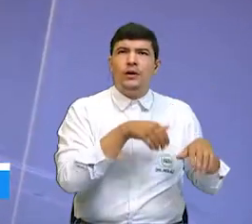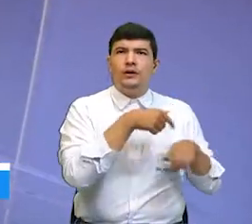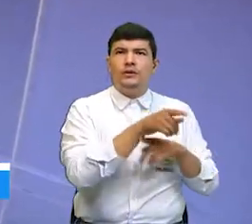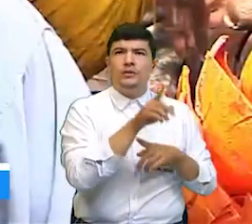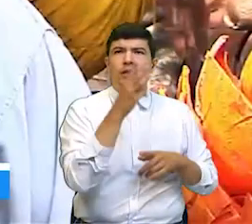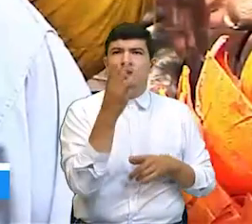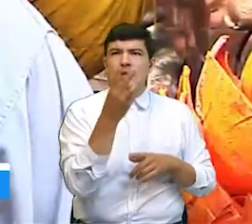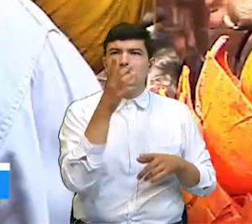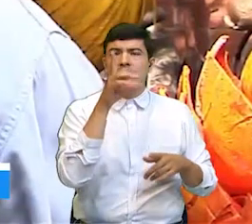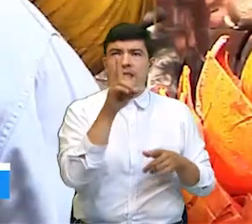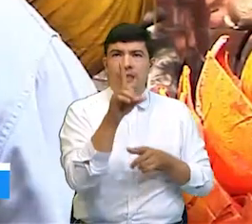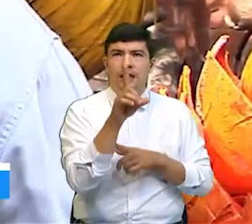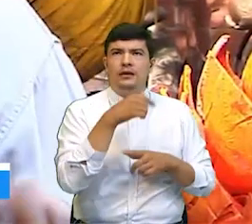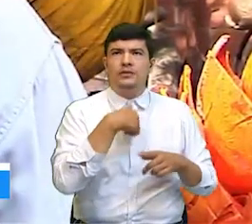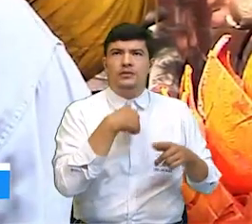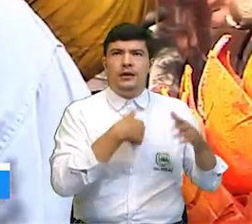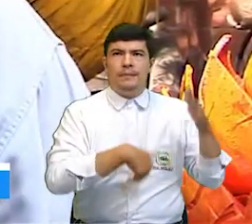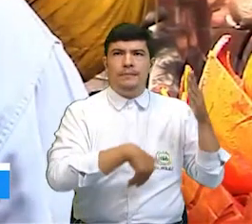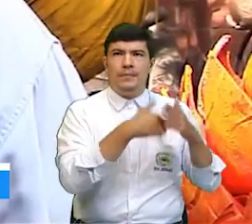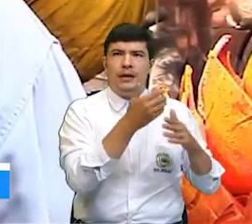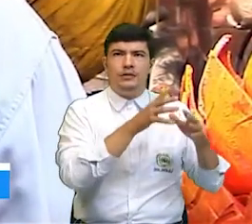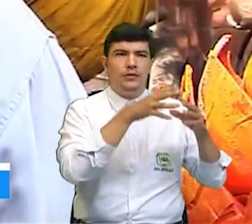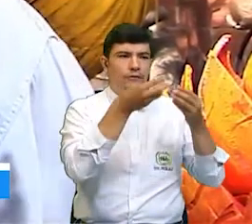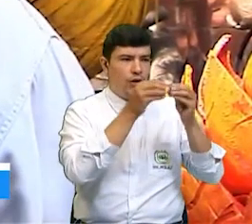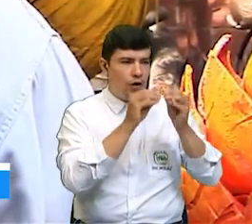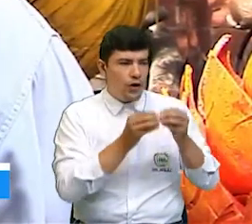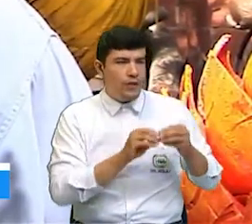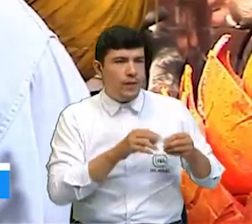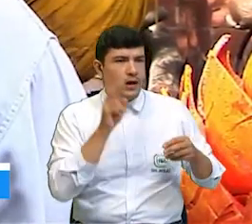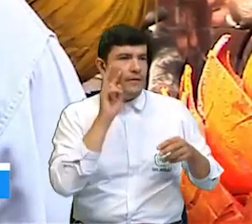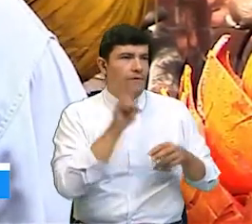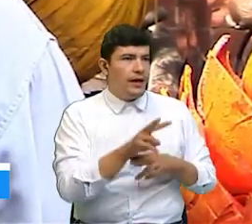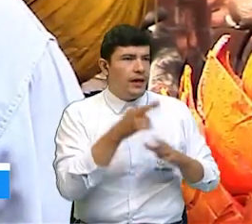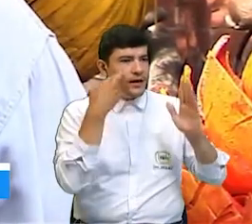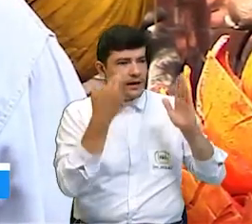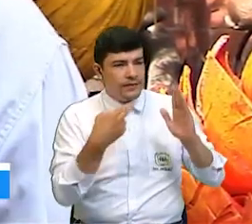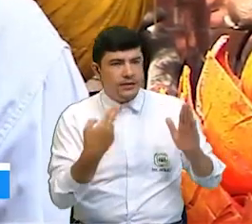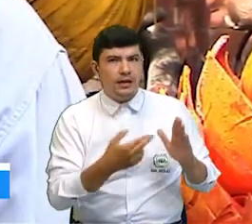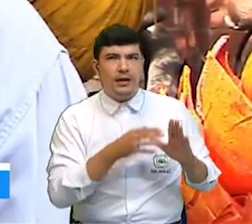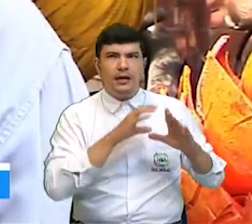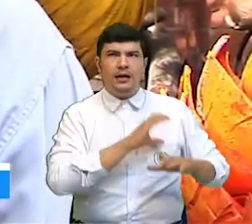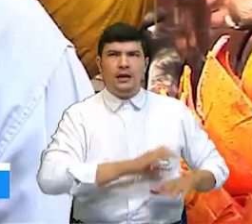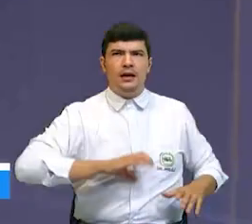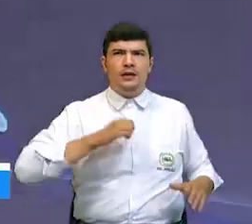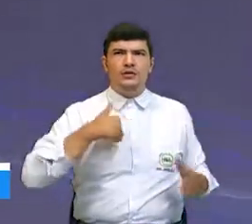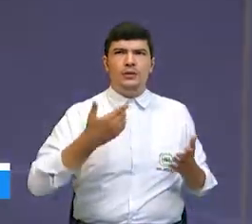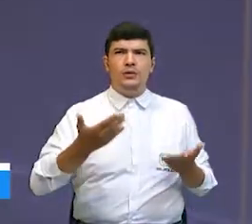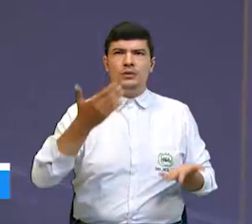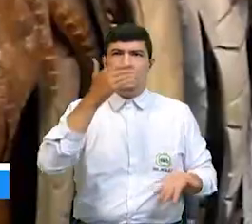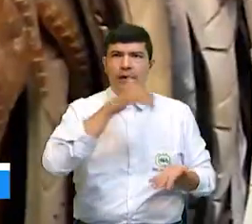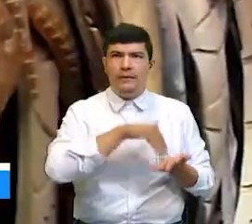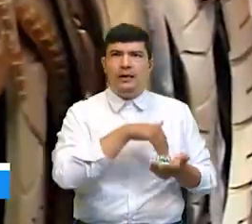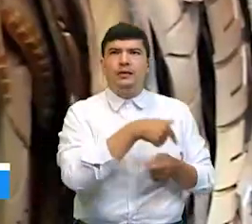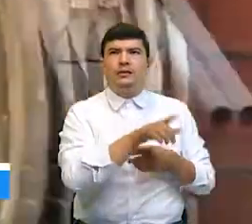3D ya comienzo a modelarlo, comienzo a darle su forma, ya miro las características. Si algo me falla, vuelvo y miro el video.